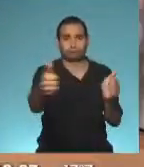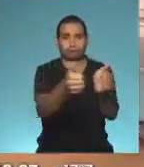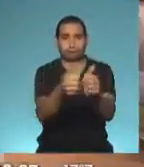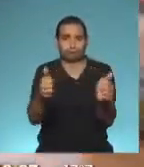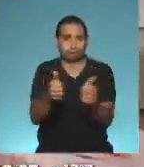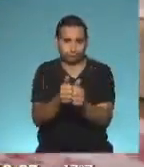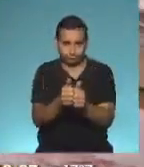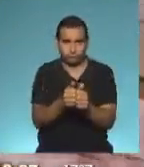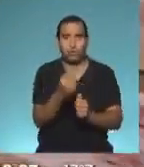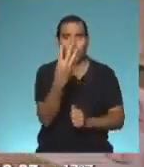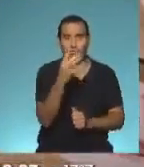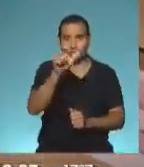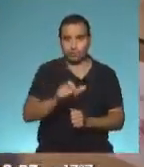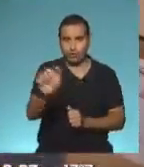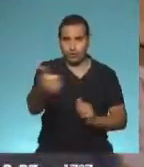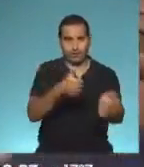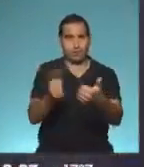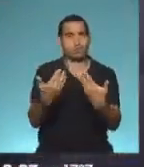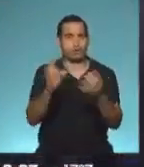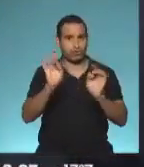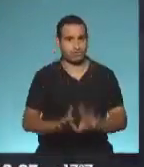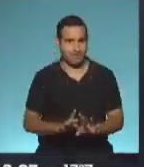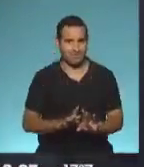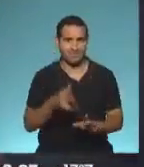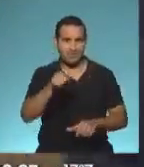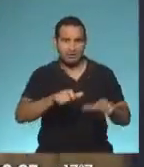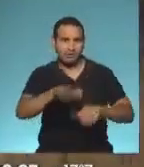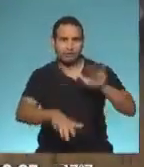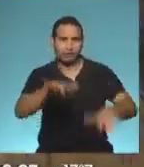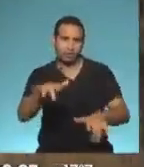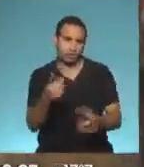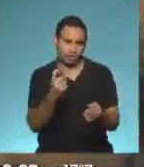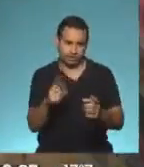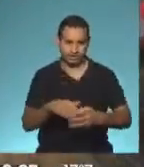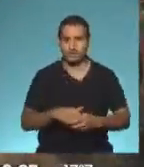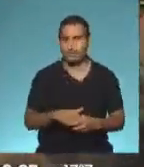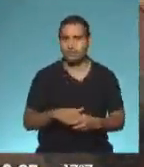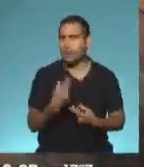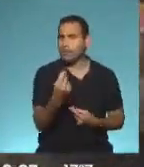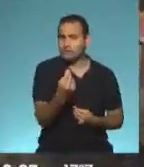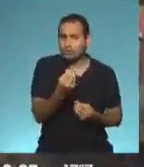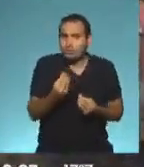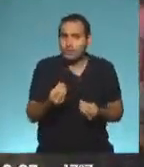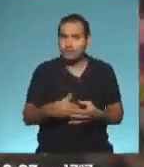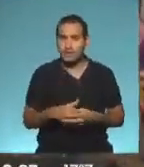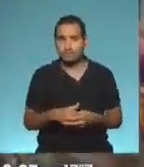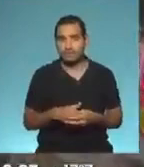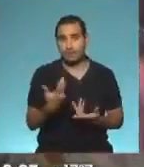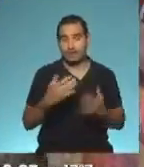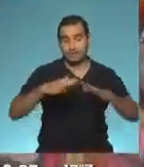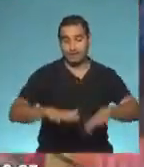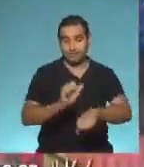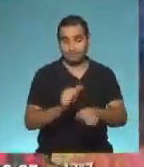ser atendida personalmente de esa manera se evita que estén tratando la mercadería qué pasa con los precios porque antes de la